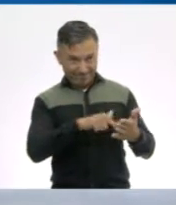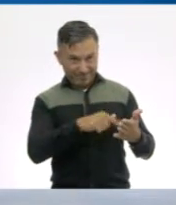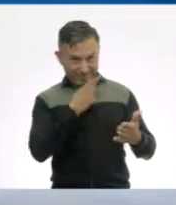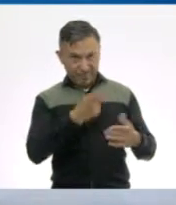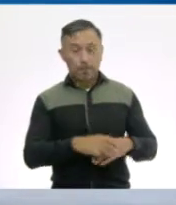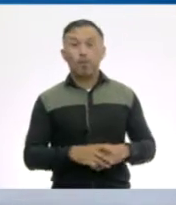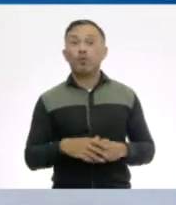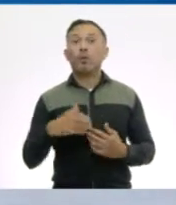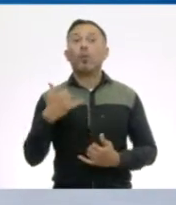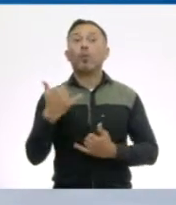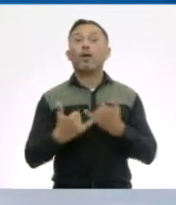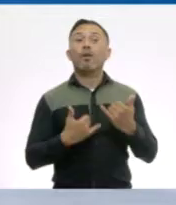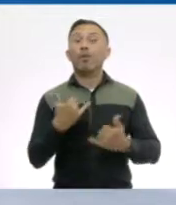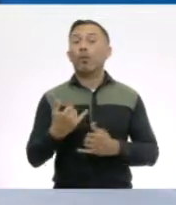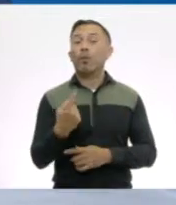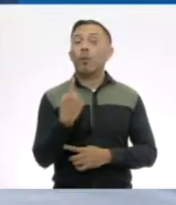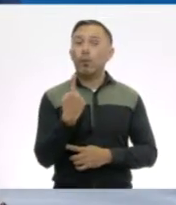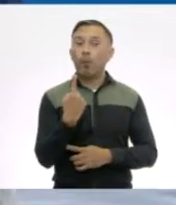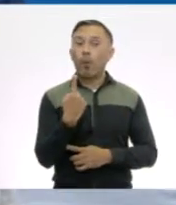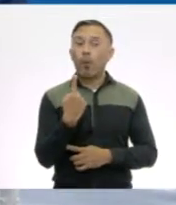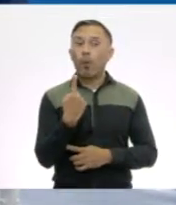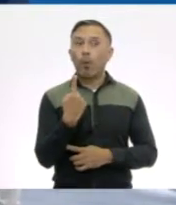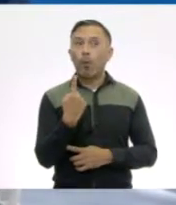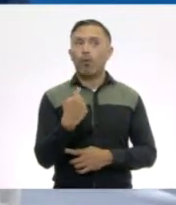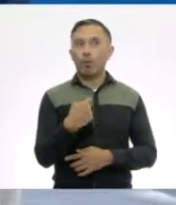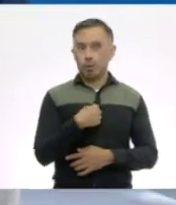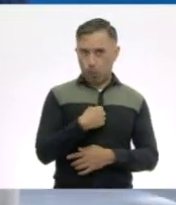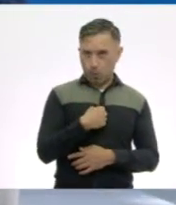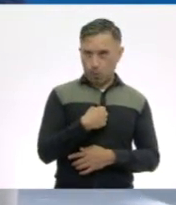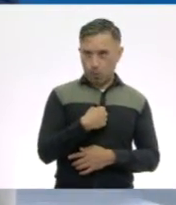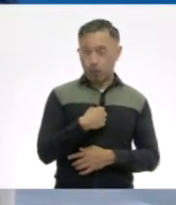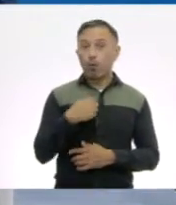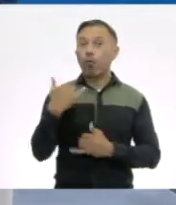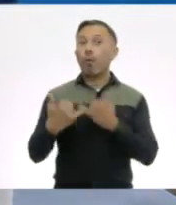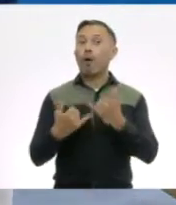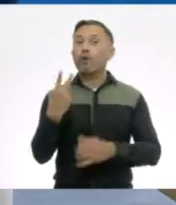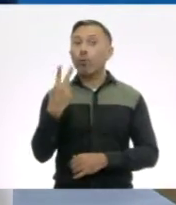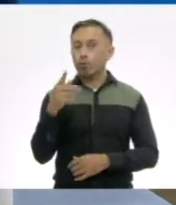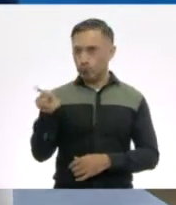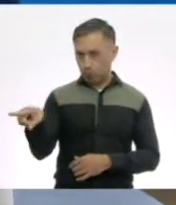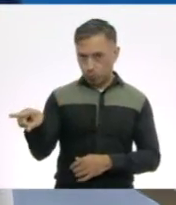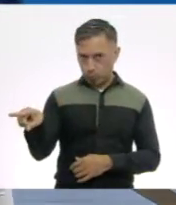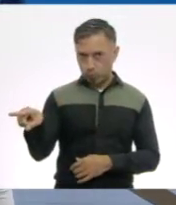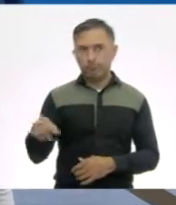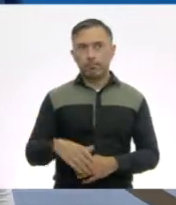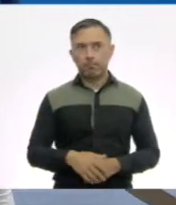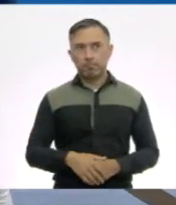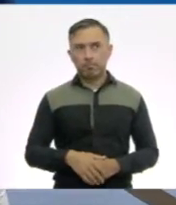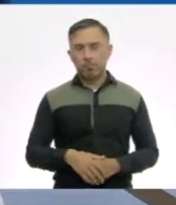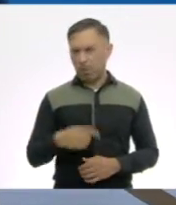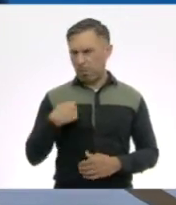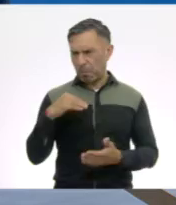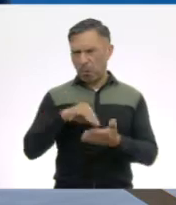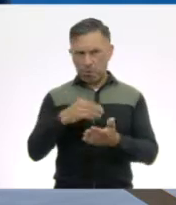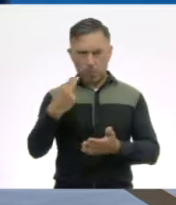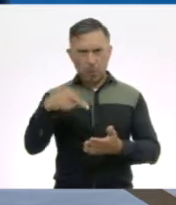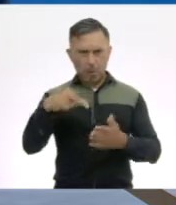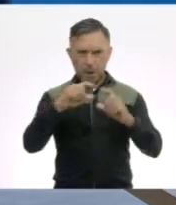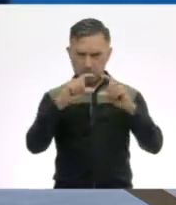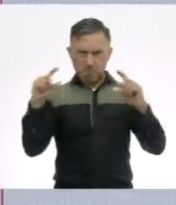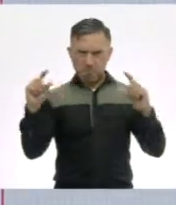1, seré yo. Sí. Jugador 2, serás tú. Perfecto. ¿Anoto tu nombre? O... Sí. Sí. Por